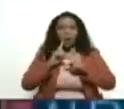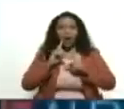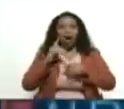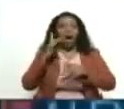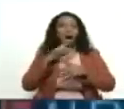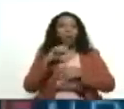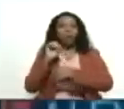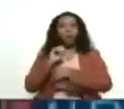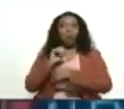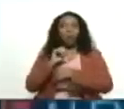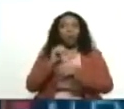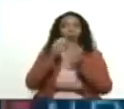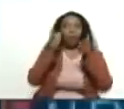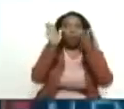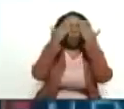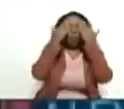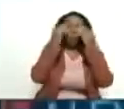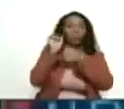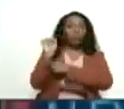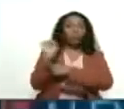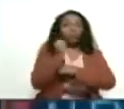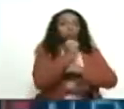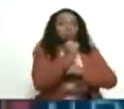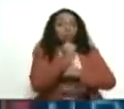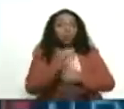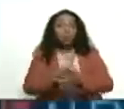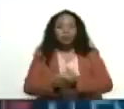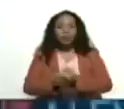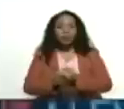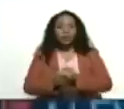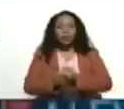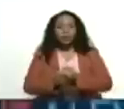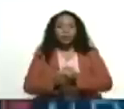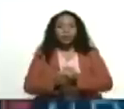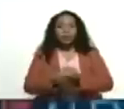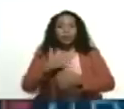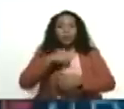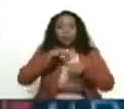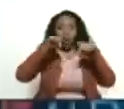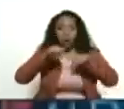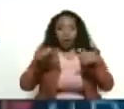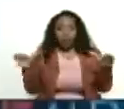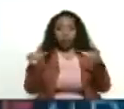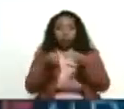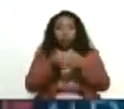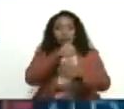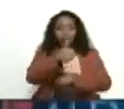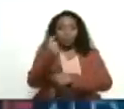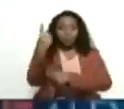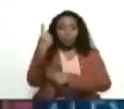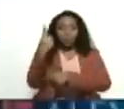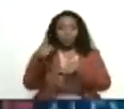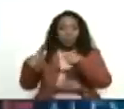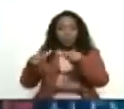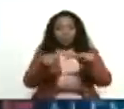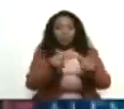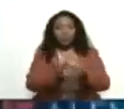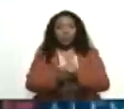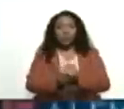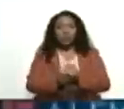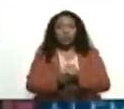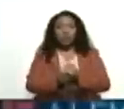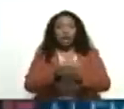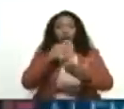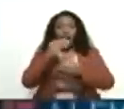ojos antes que enfrentar con valentía. Los aquí reunidos, en cada una de sus trincheras, suman